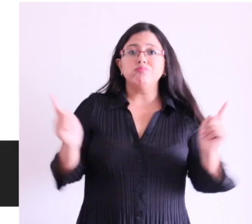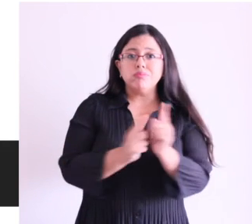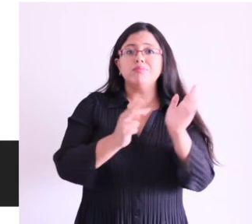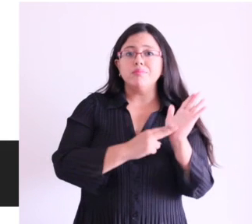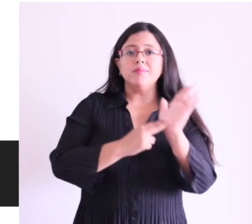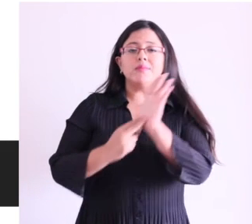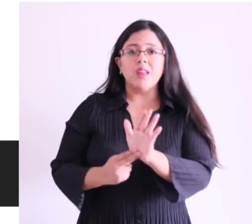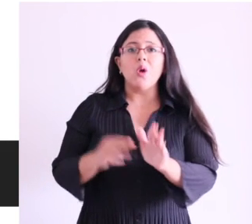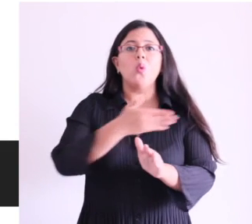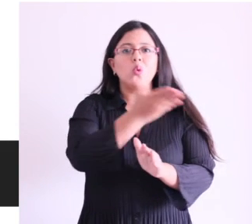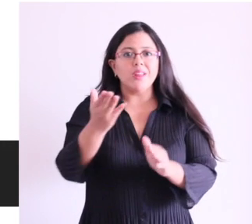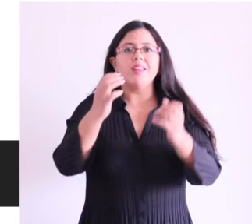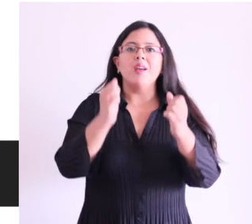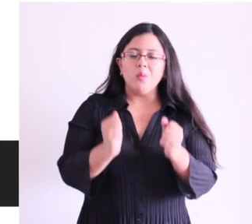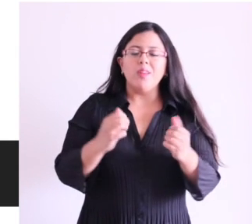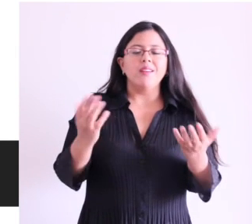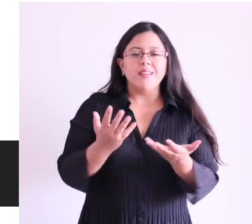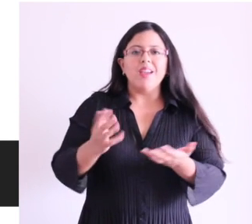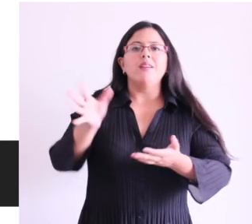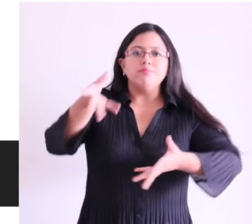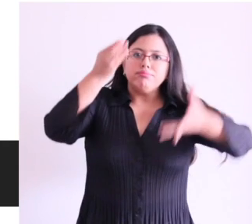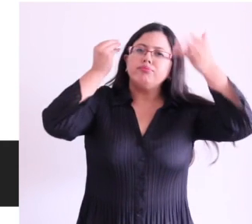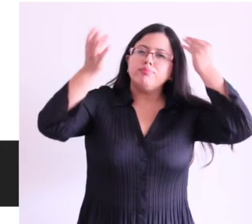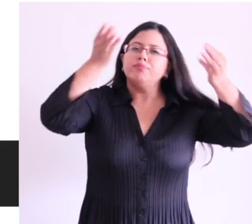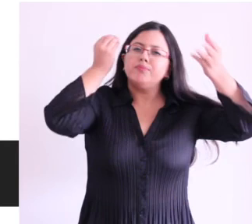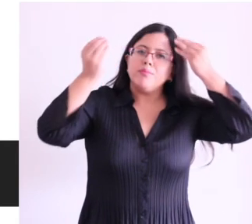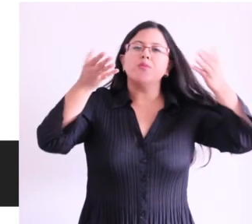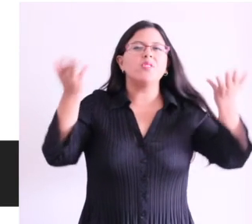ustedes obtener elementos para poder en su momento